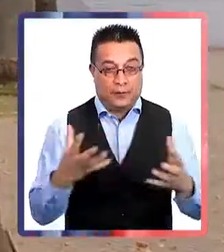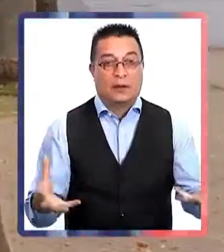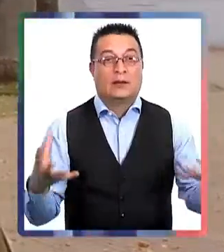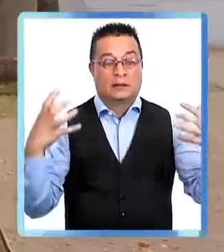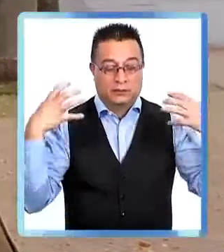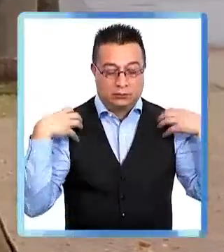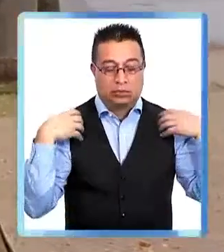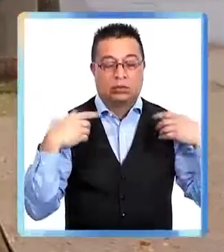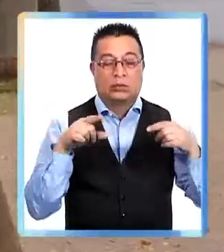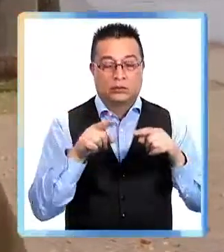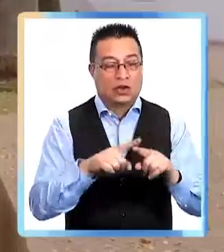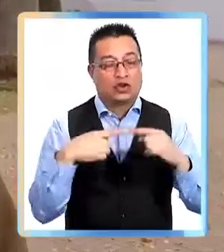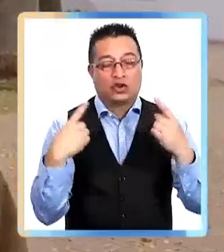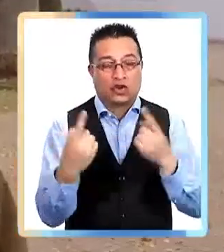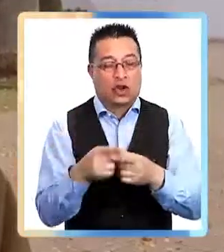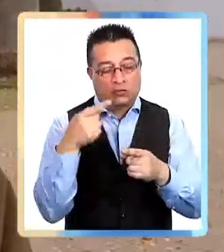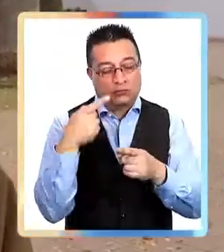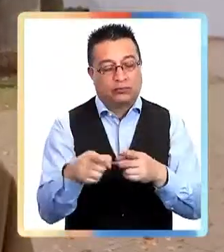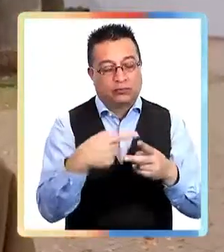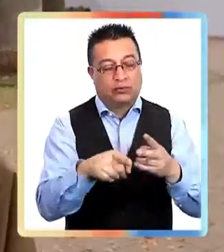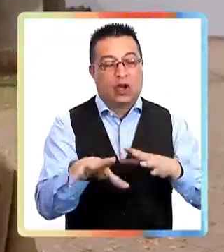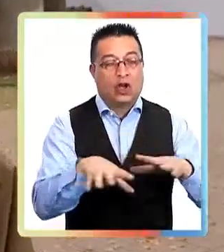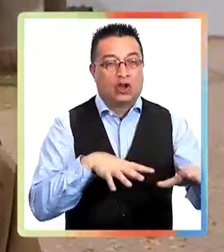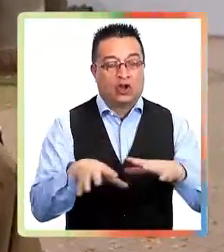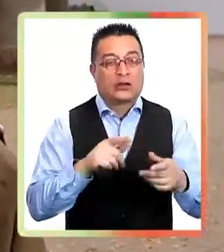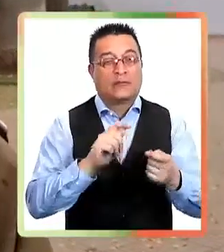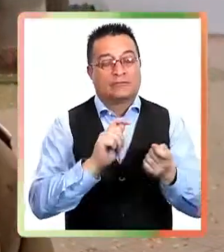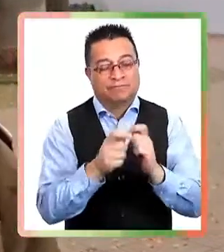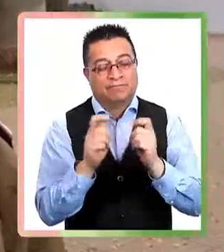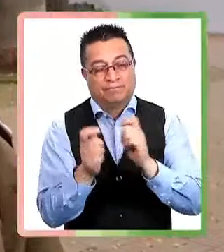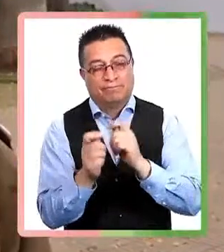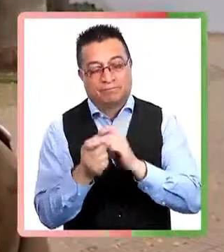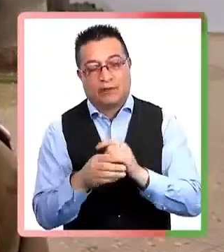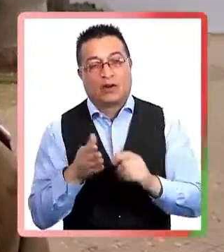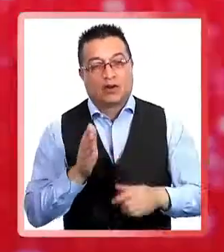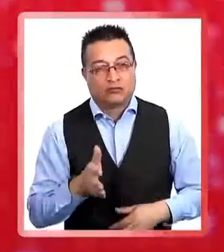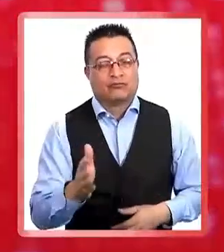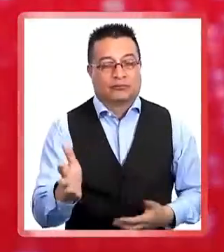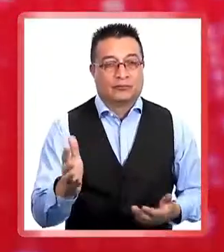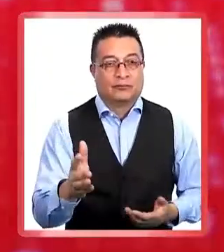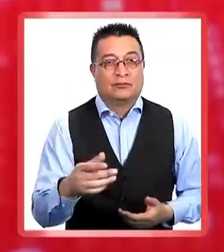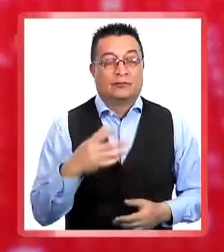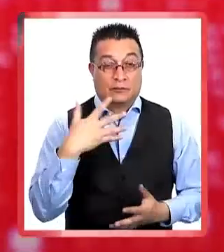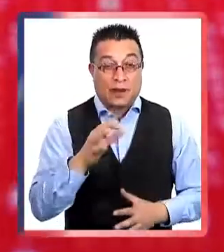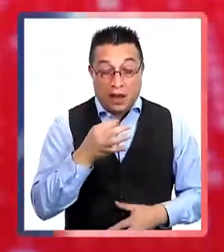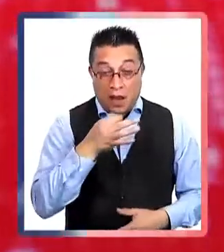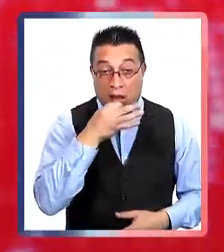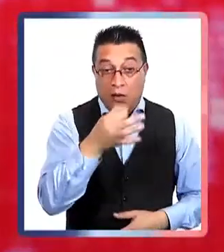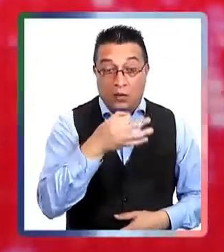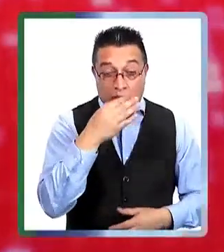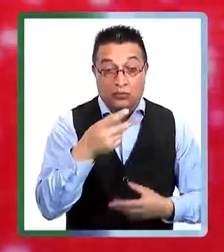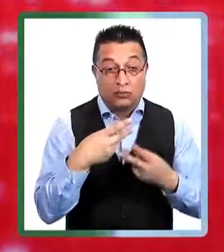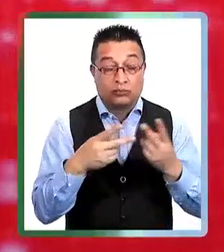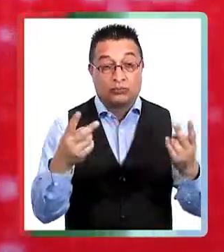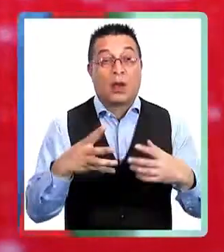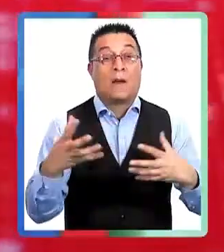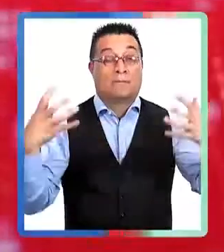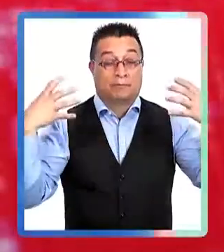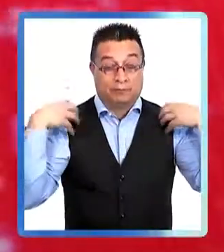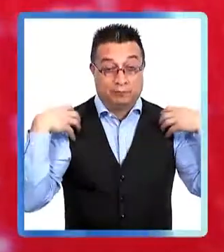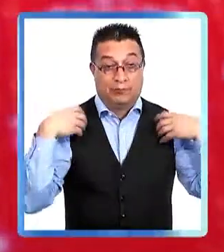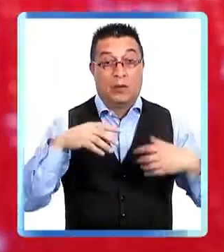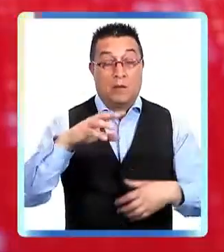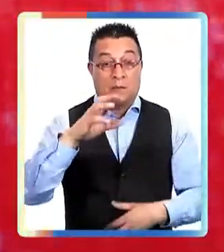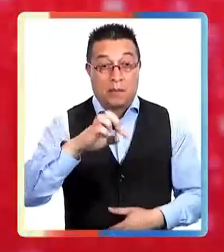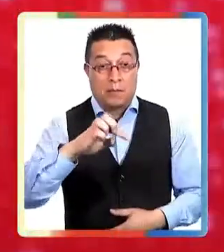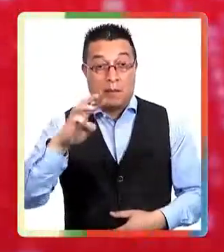encargadas de velar por todos estos múltiples aspectos que van variando y mutando permanentemente. Según se comunicó a apoderados